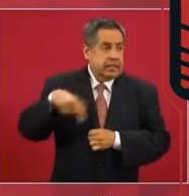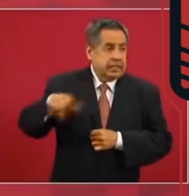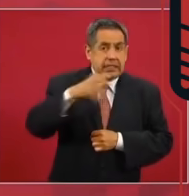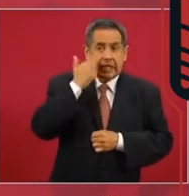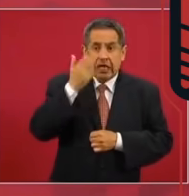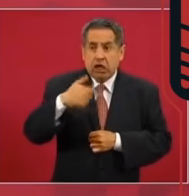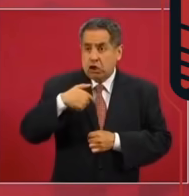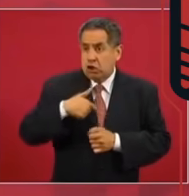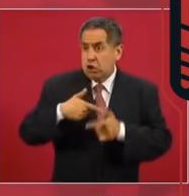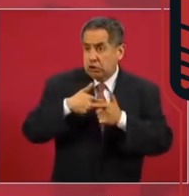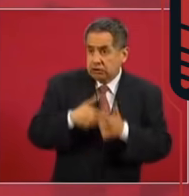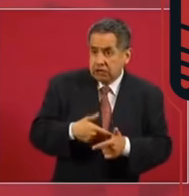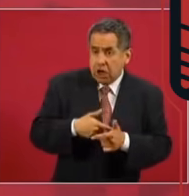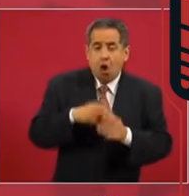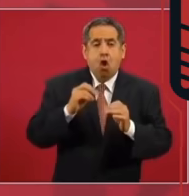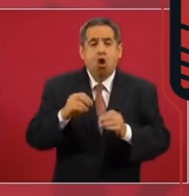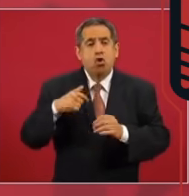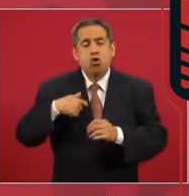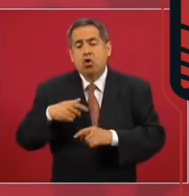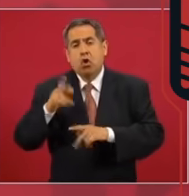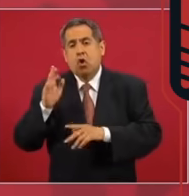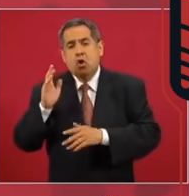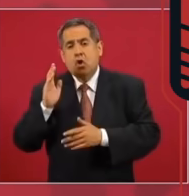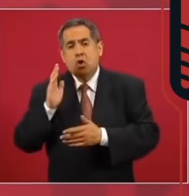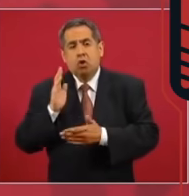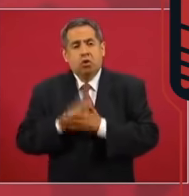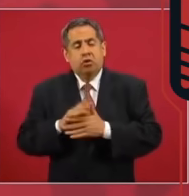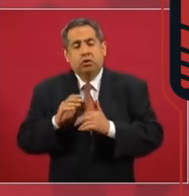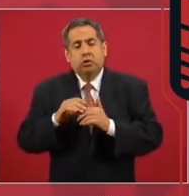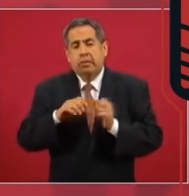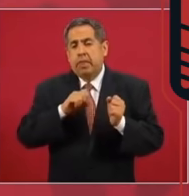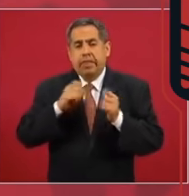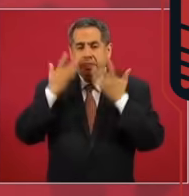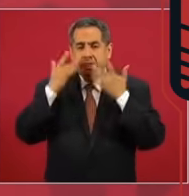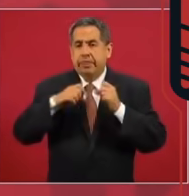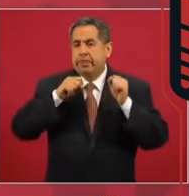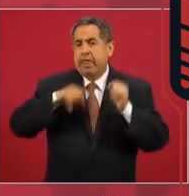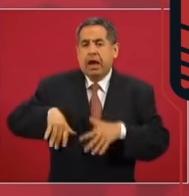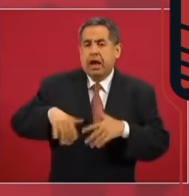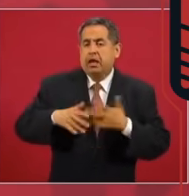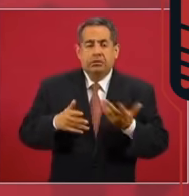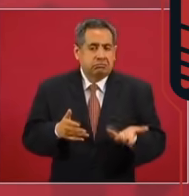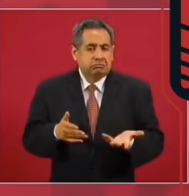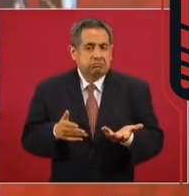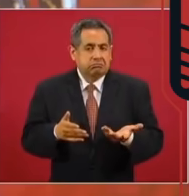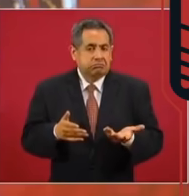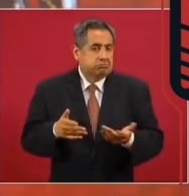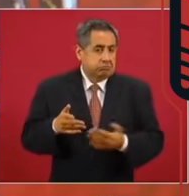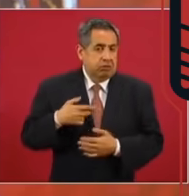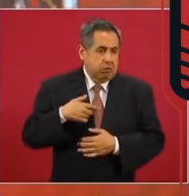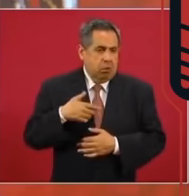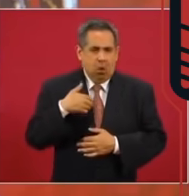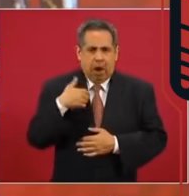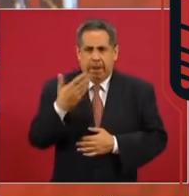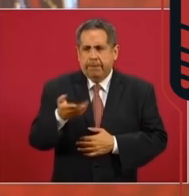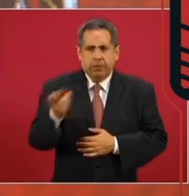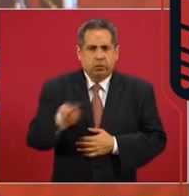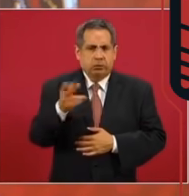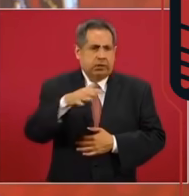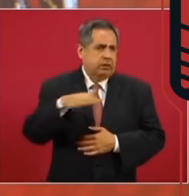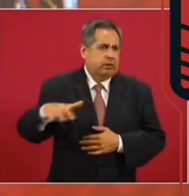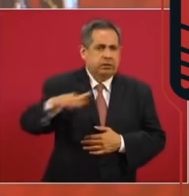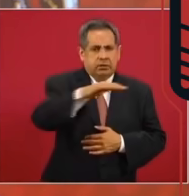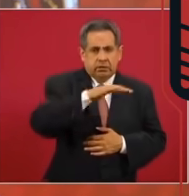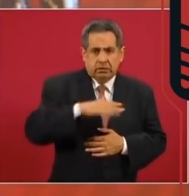preguntar a los ciudadanos si quieren que yo continúe o